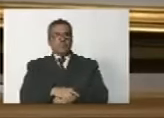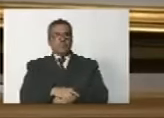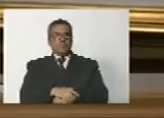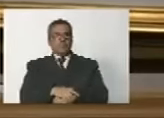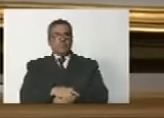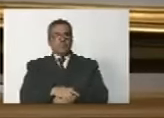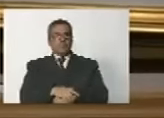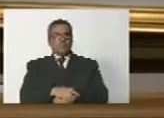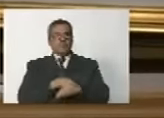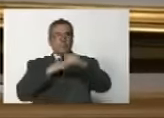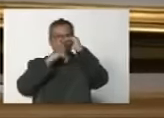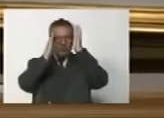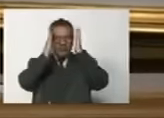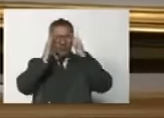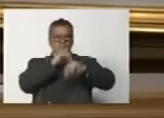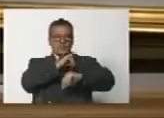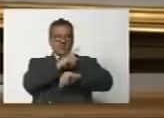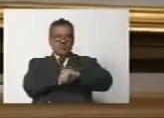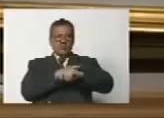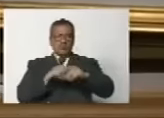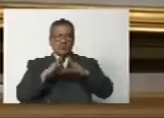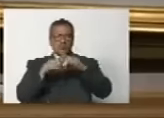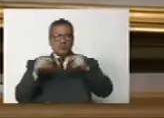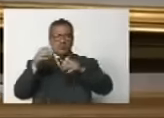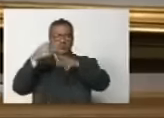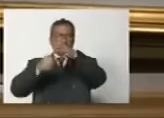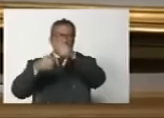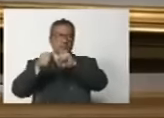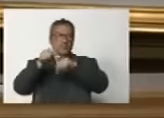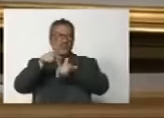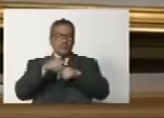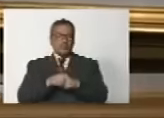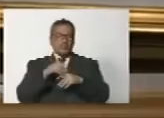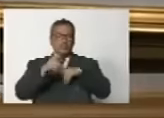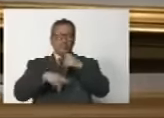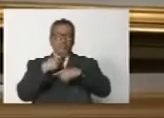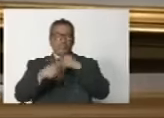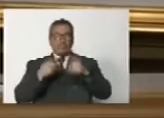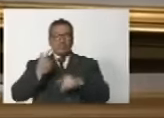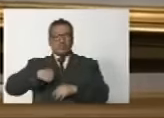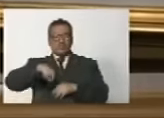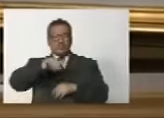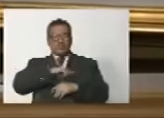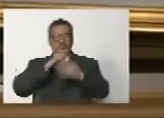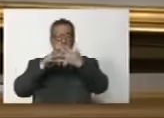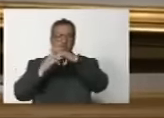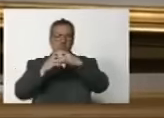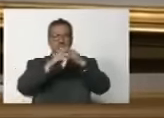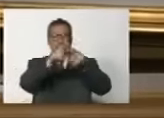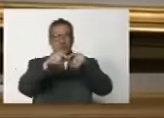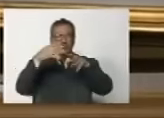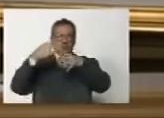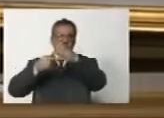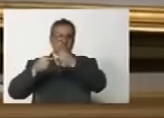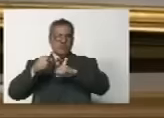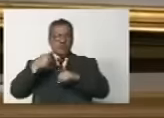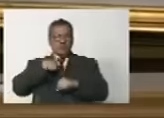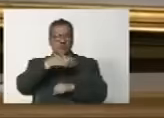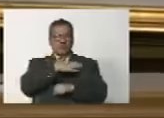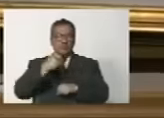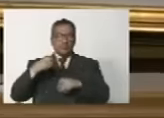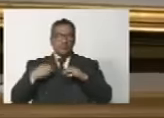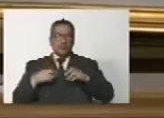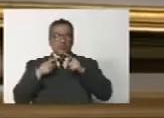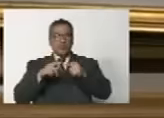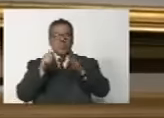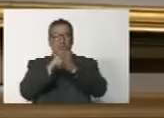que atiende el poder popular, las comunas, el desarrollo de nuestros consejos comunales y comunas. Miren, yo quiero en este